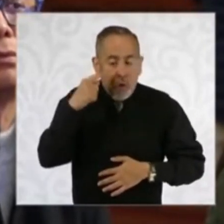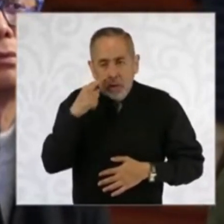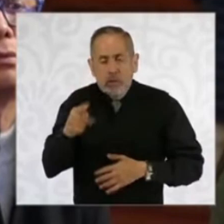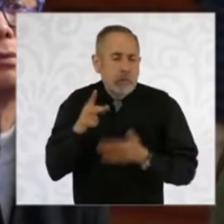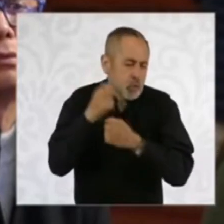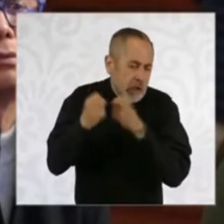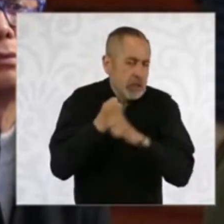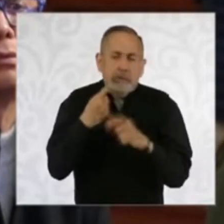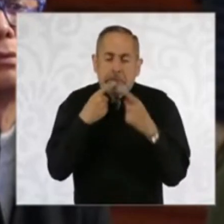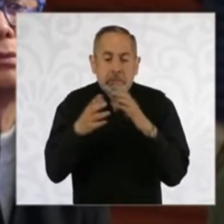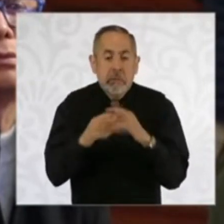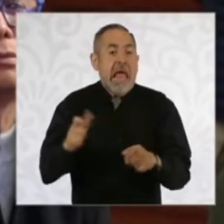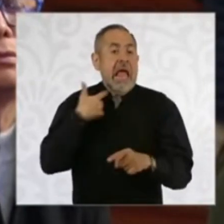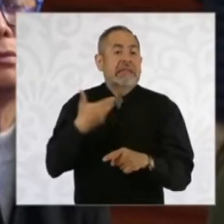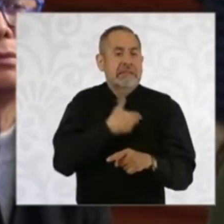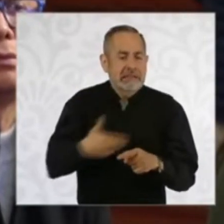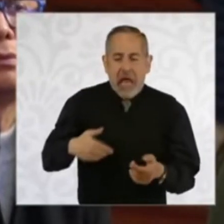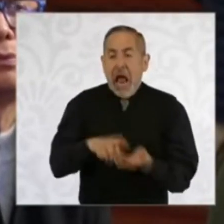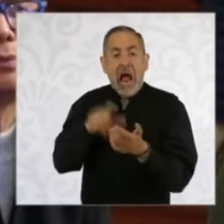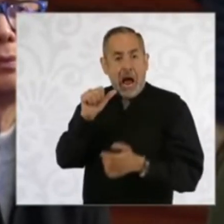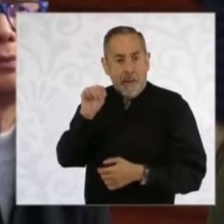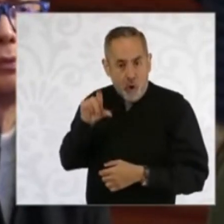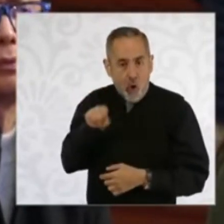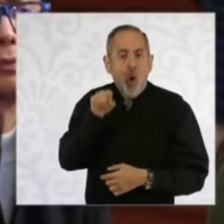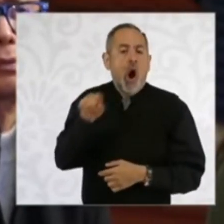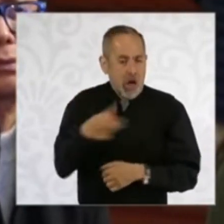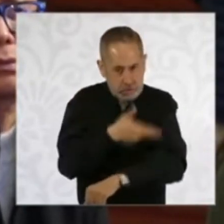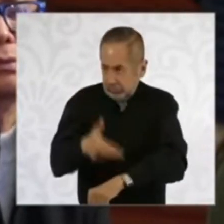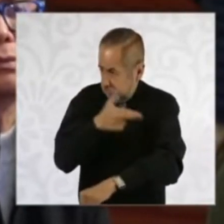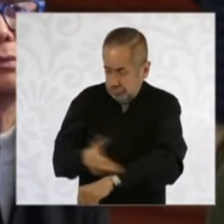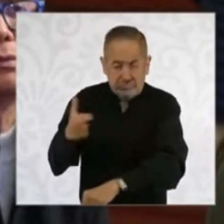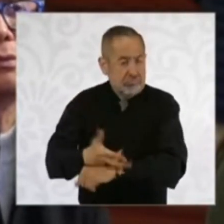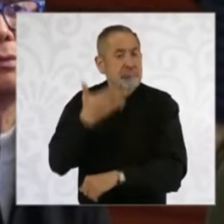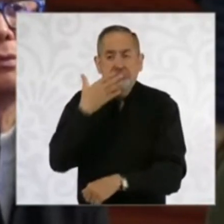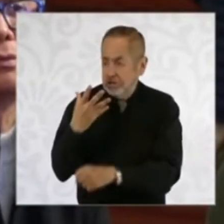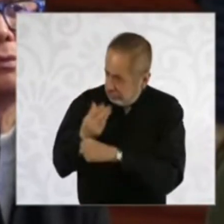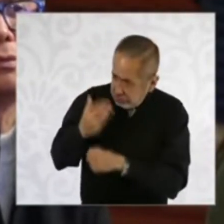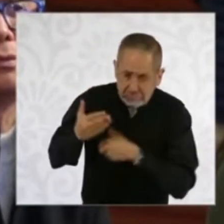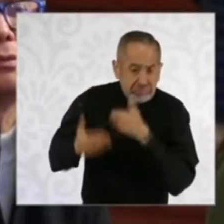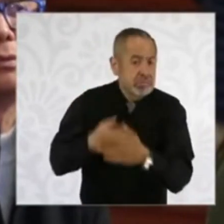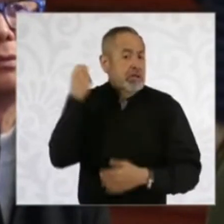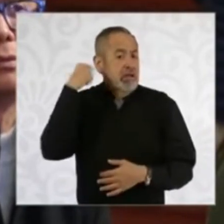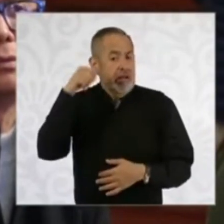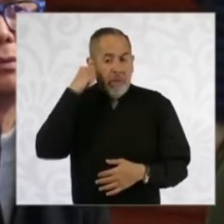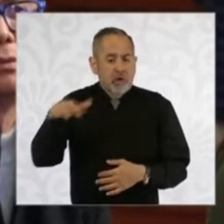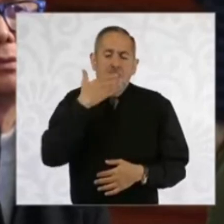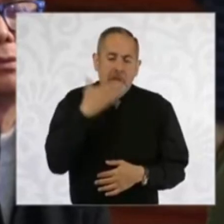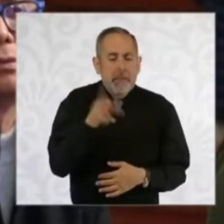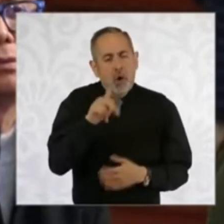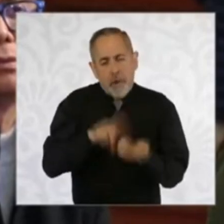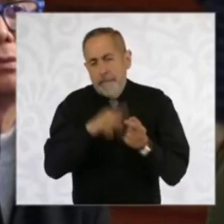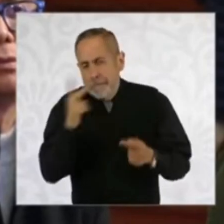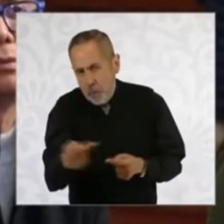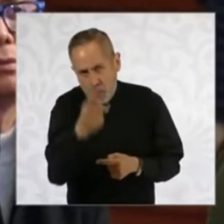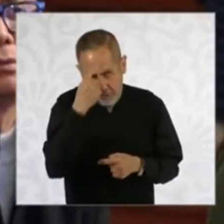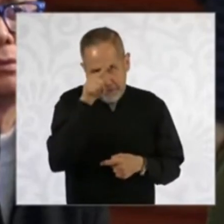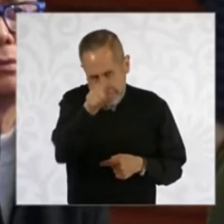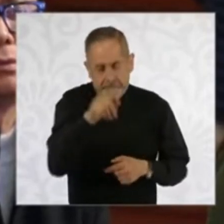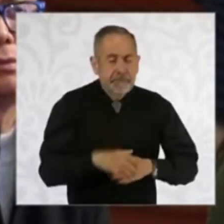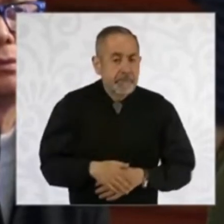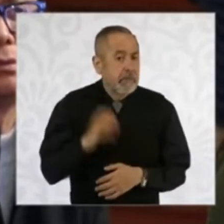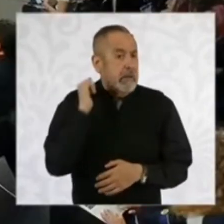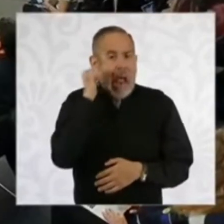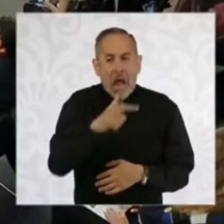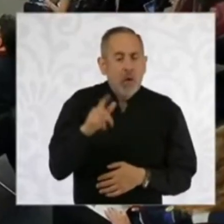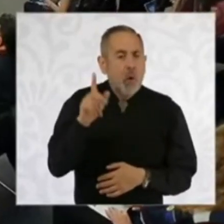años. En el sexenio del presidente Andrés Manuel López Obrador hubieron igual avances sustantivos en nuestro estado. Sin embargo, mi pregunta para ustedes es la siguiente. ¿Habrá